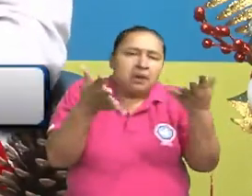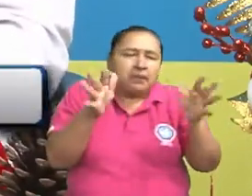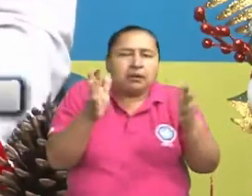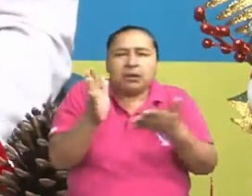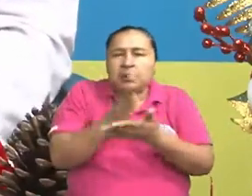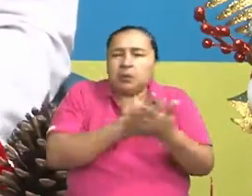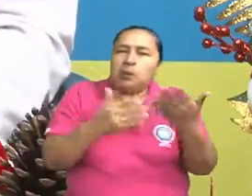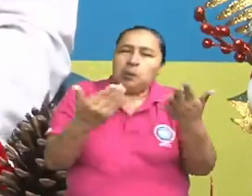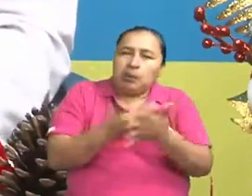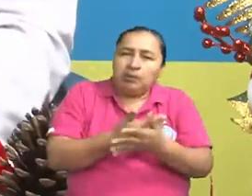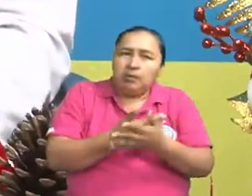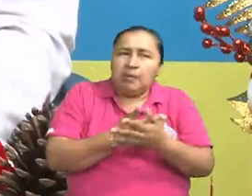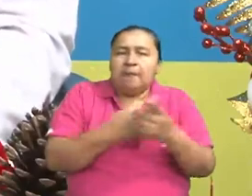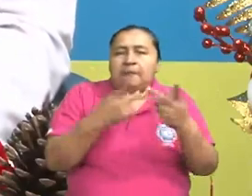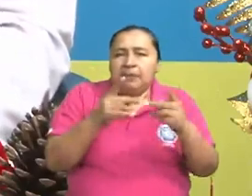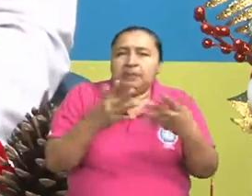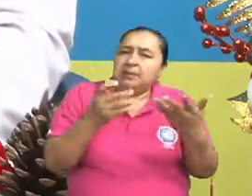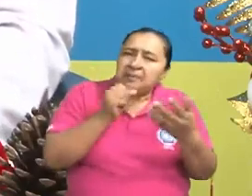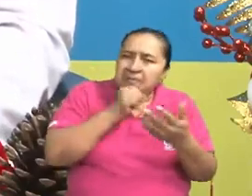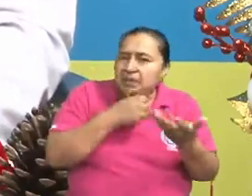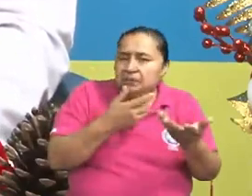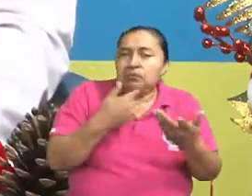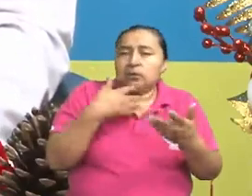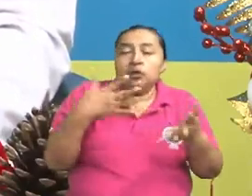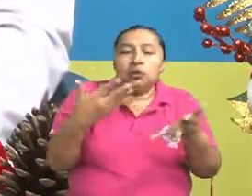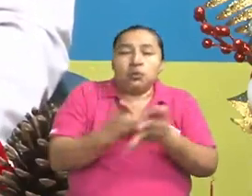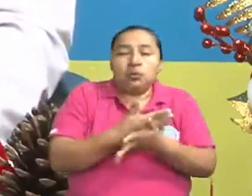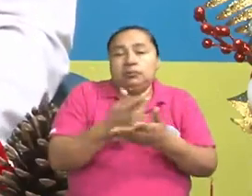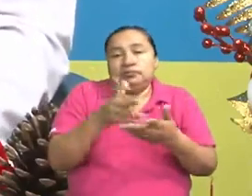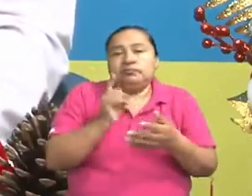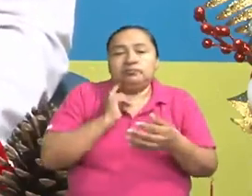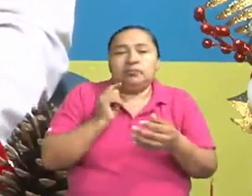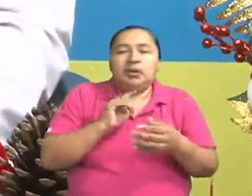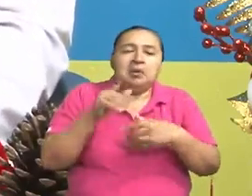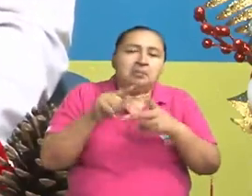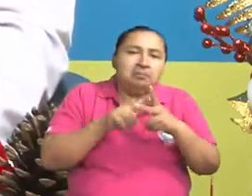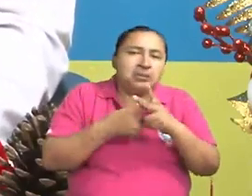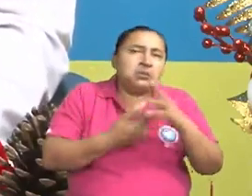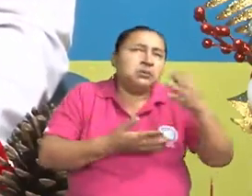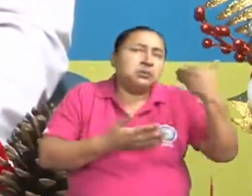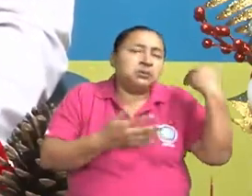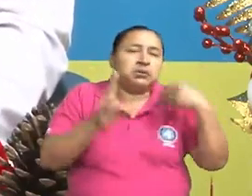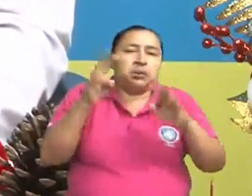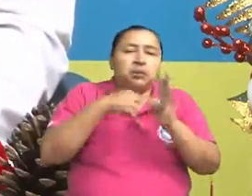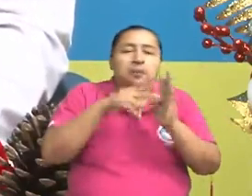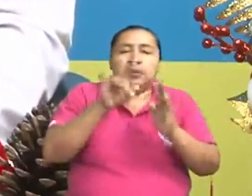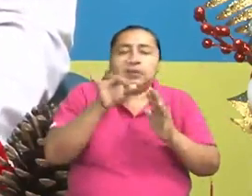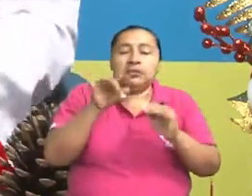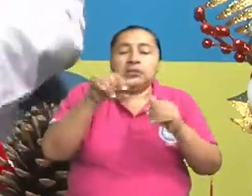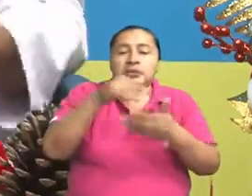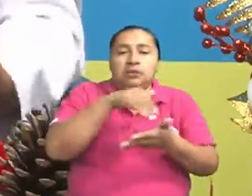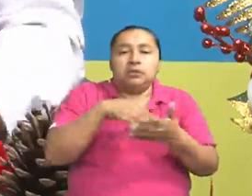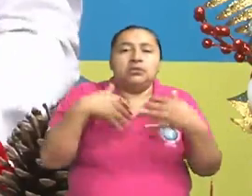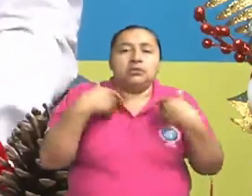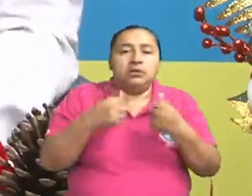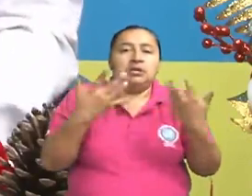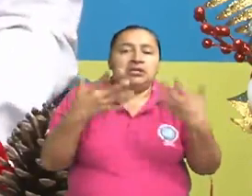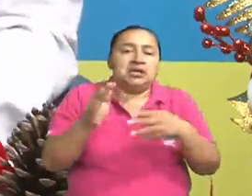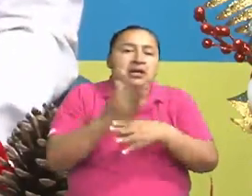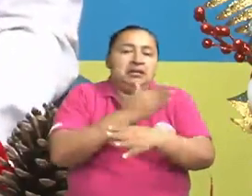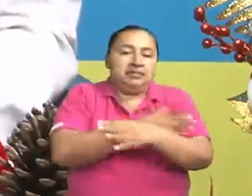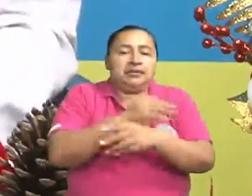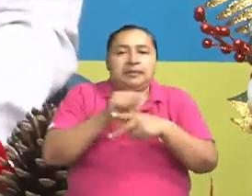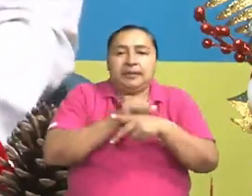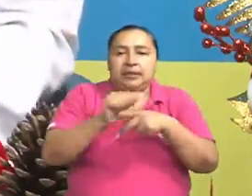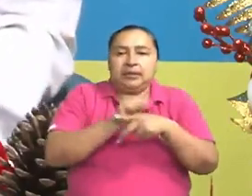nuevo, pero viejito también, porque pues es novedoso, porque está desde el 2015 en las unidades de salud, aunque ya se practicaba en el